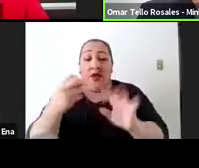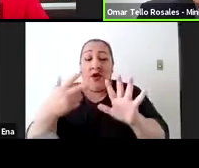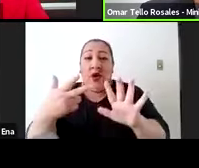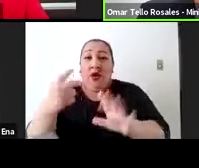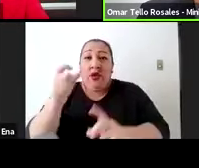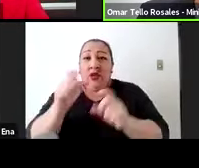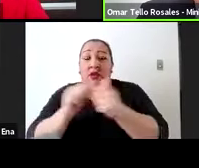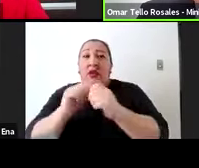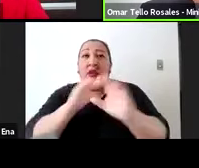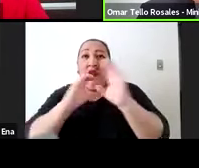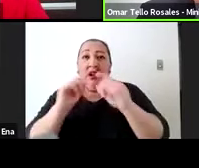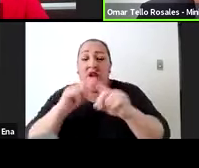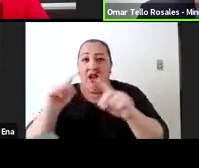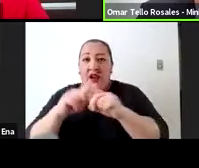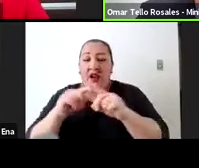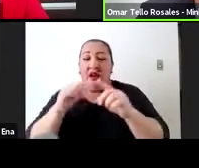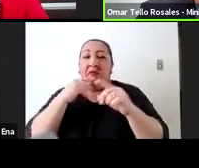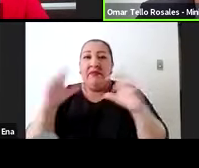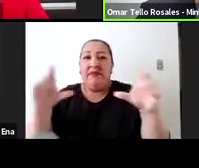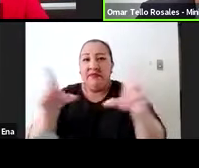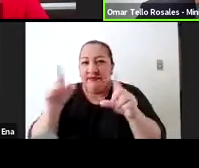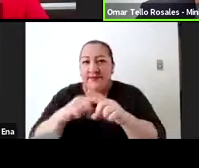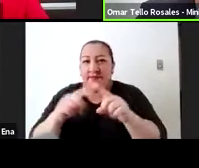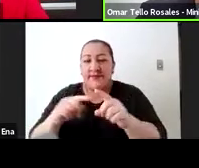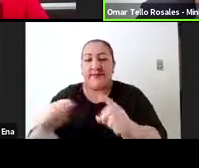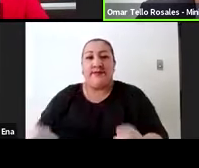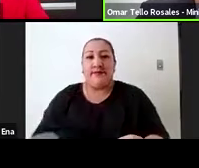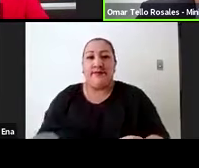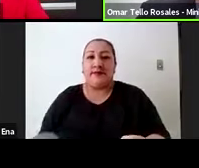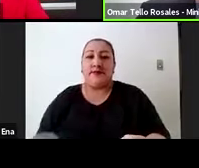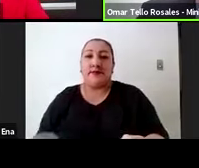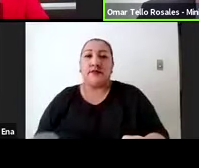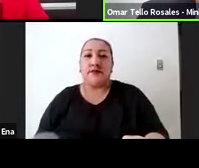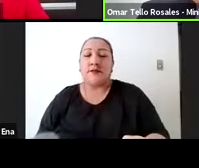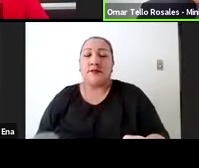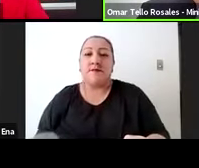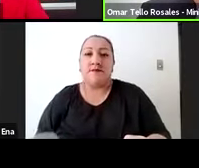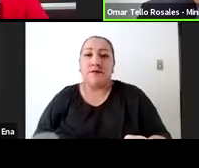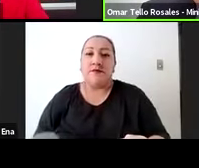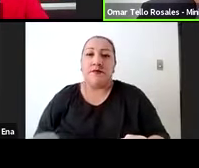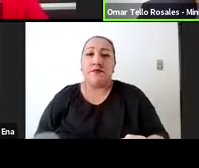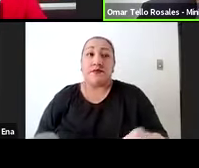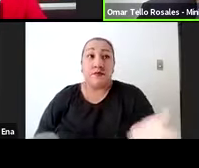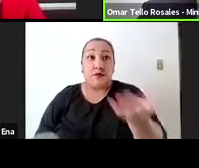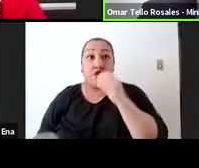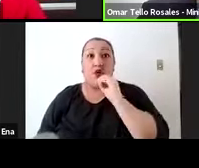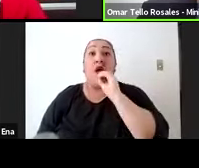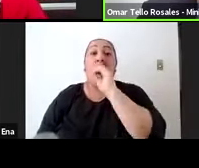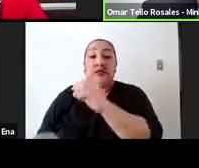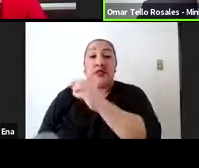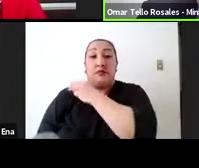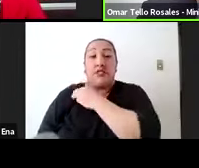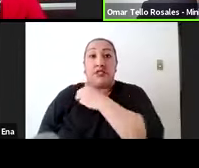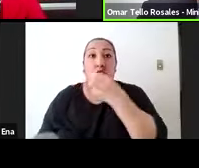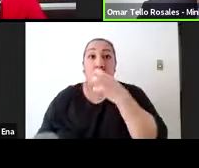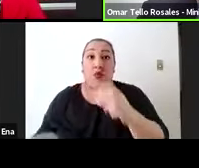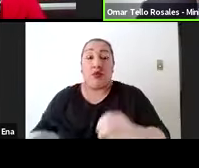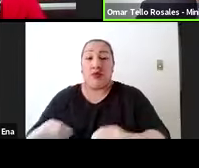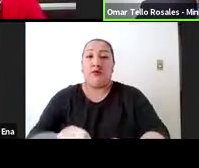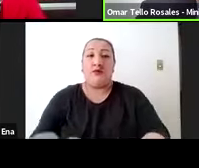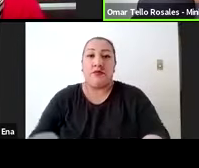en diversos medios fueron dados a conocer al Ministerio Público y esto